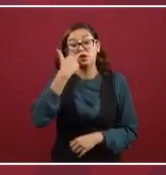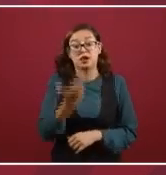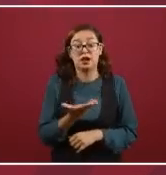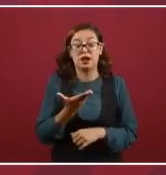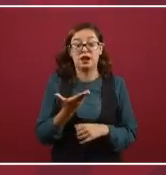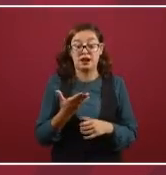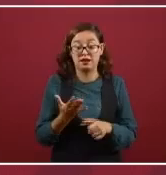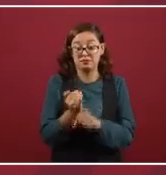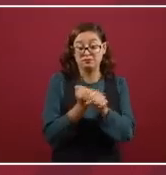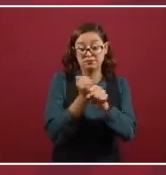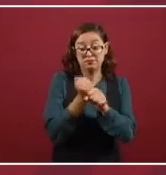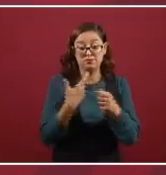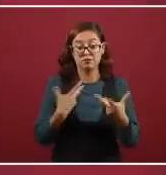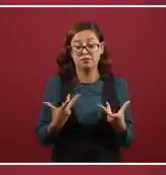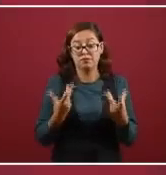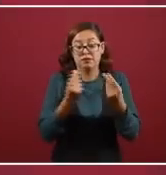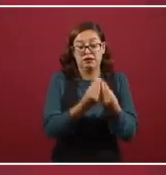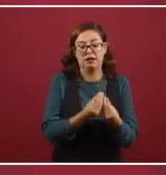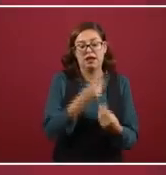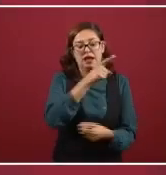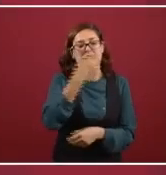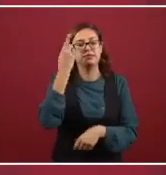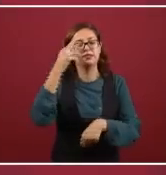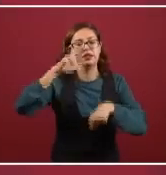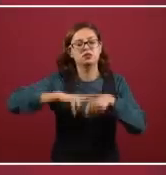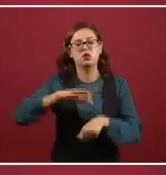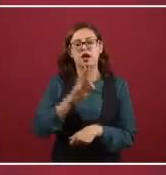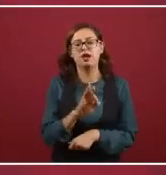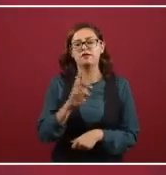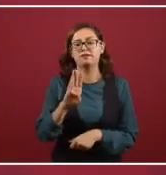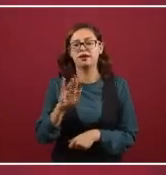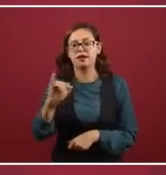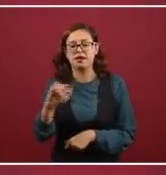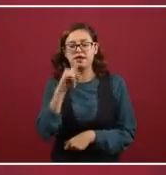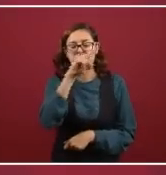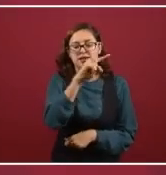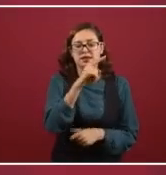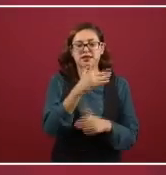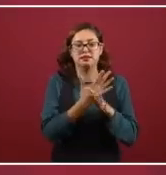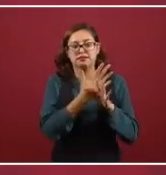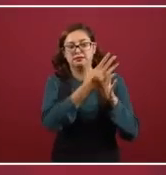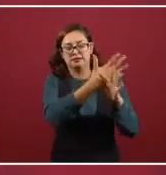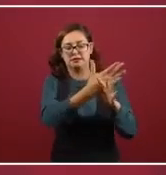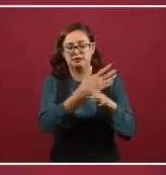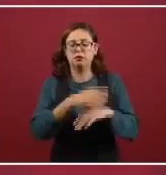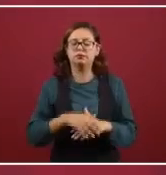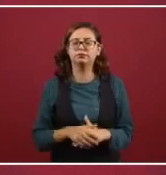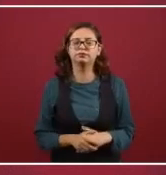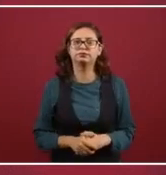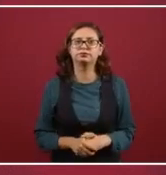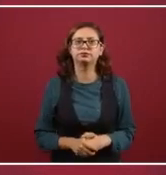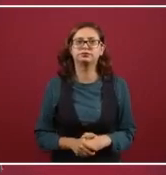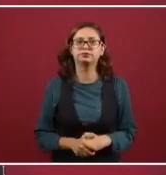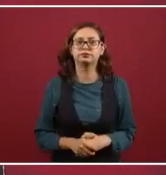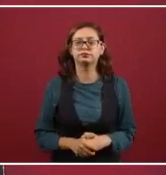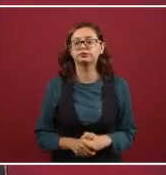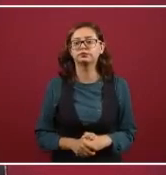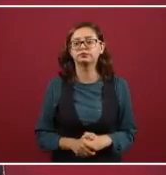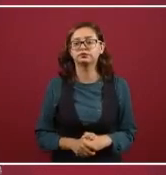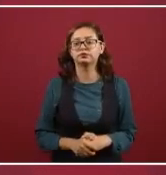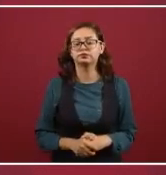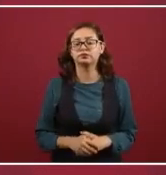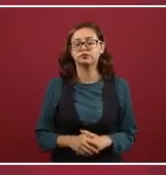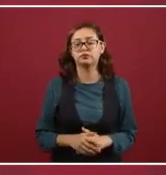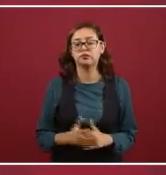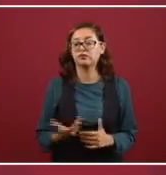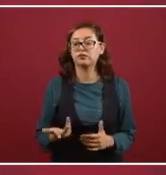una comparecencia reciente, que por cierto tenemos la versión completa, que él considera, o consideraba en ese momento,